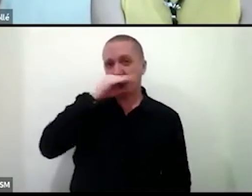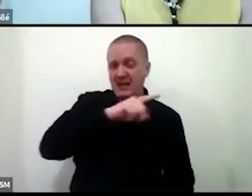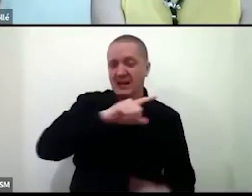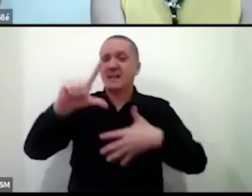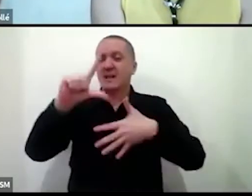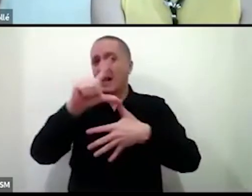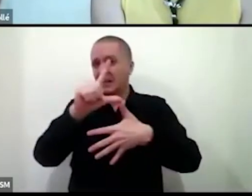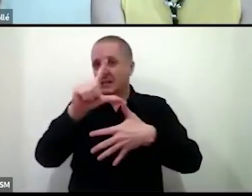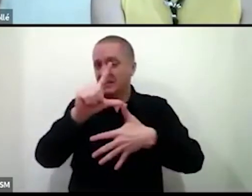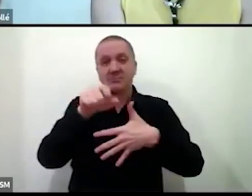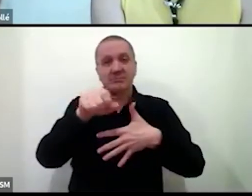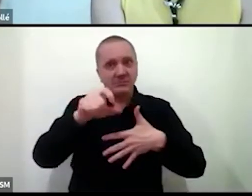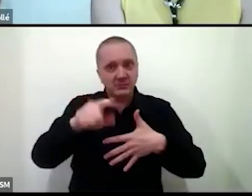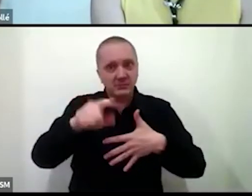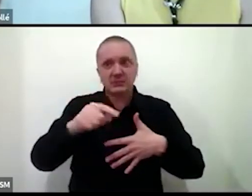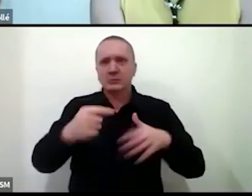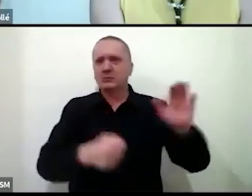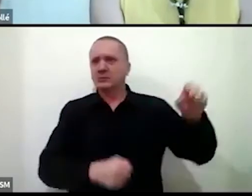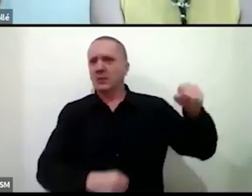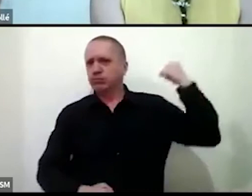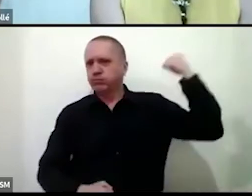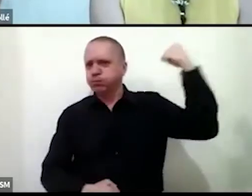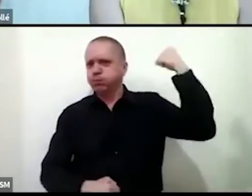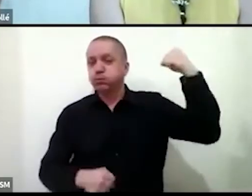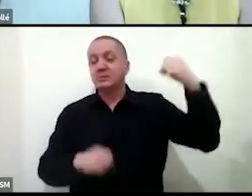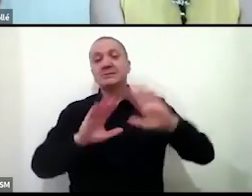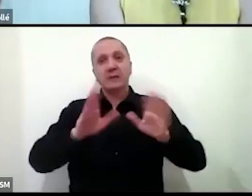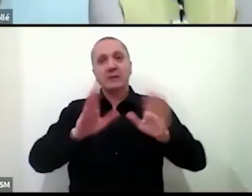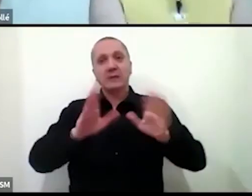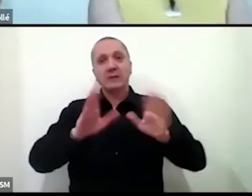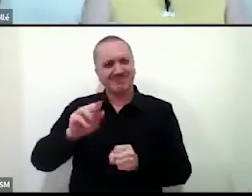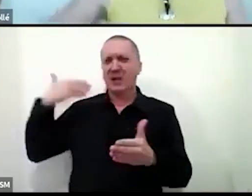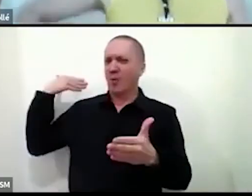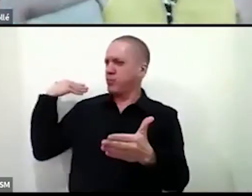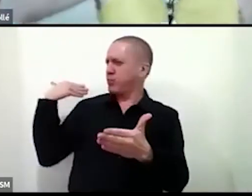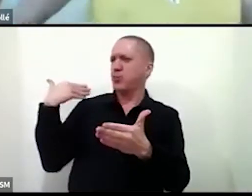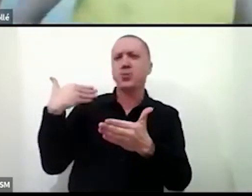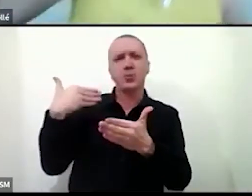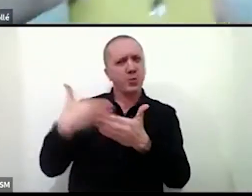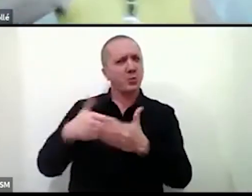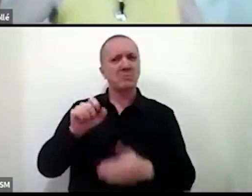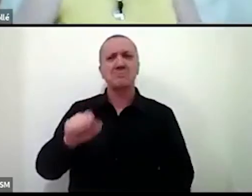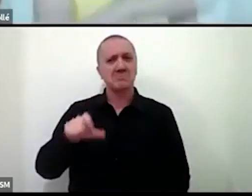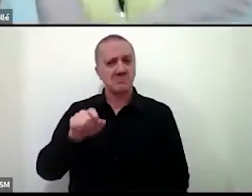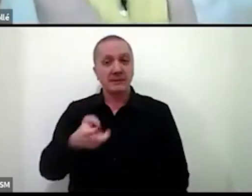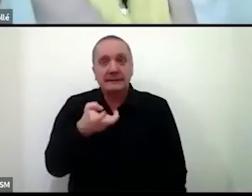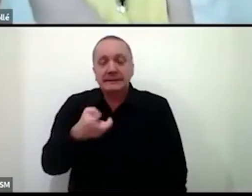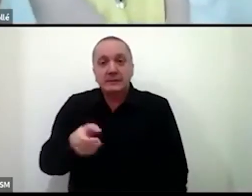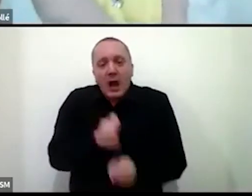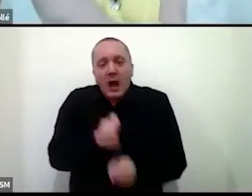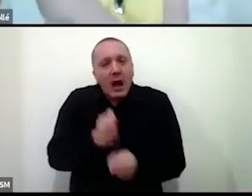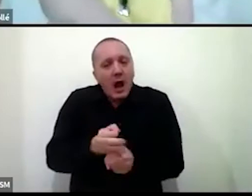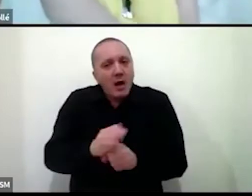afrolatinex no es una cosa de ahora, es una cosa que ha pasado históricamente y esto ha sido como la gota que derramó el vaso,